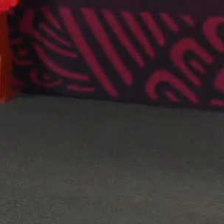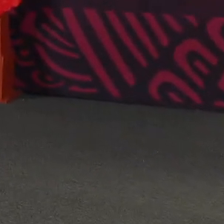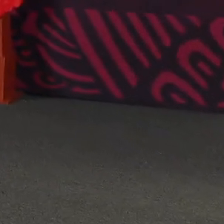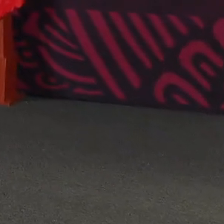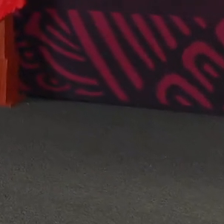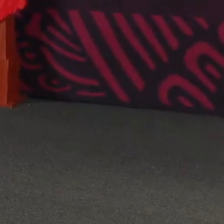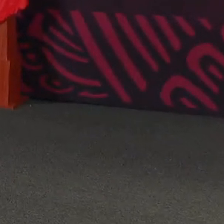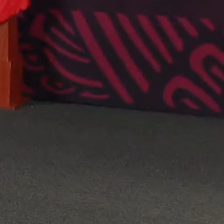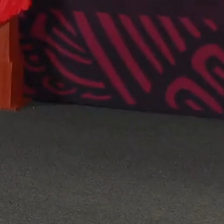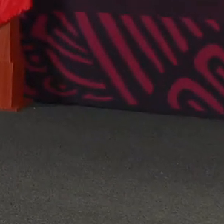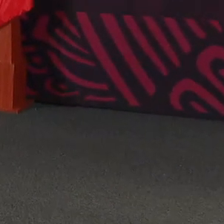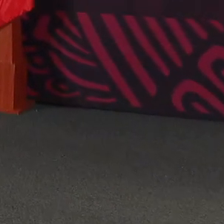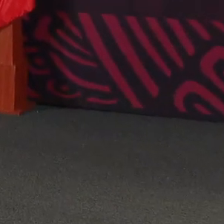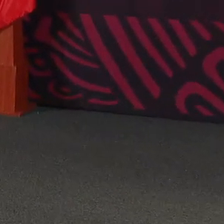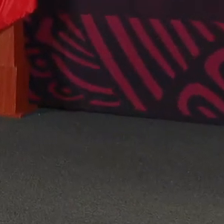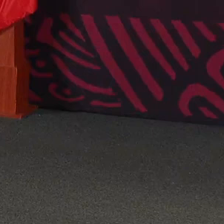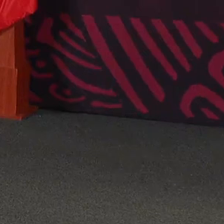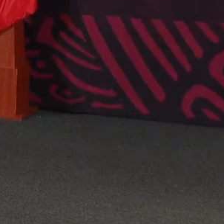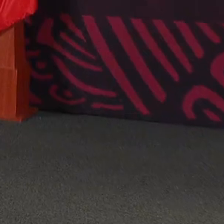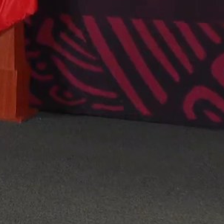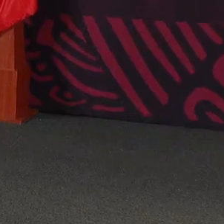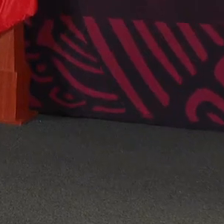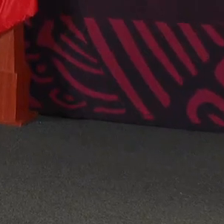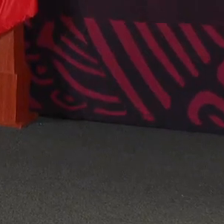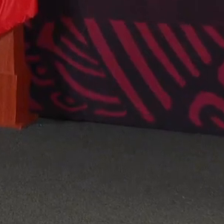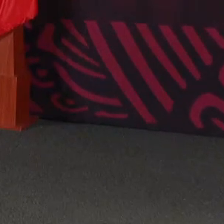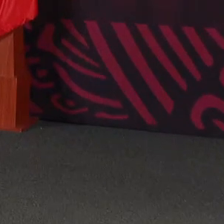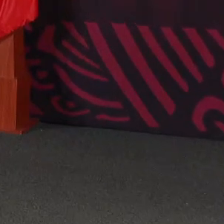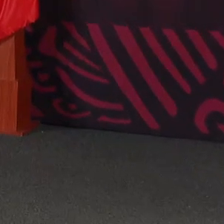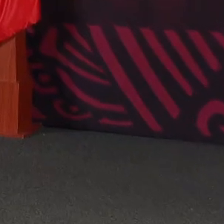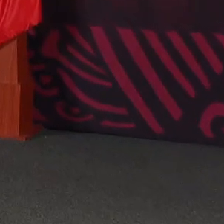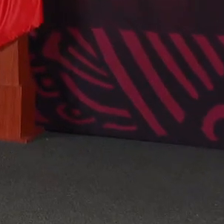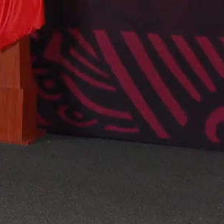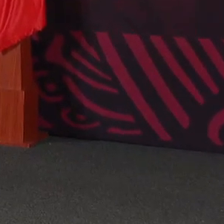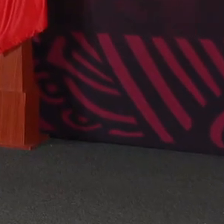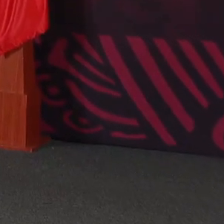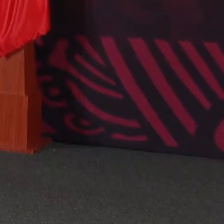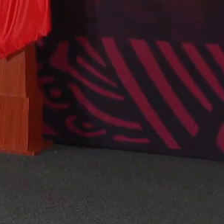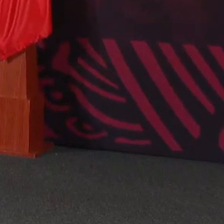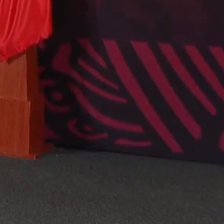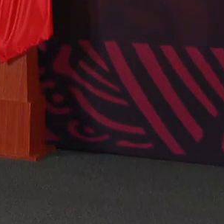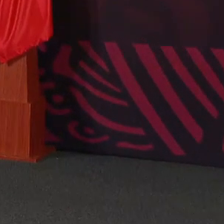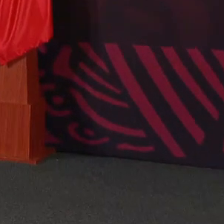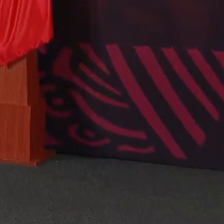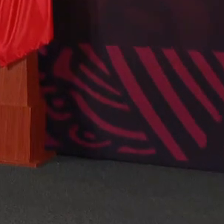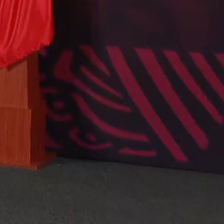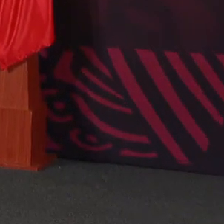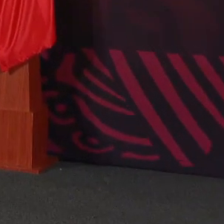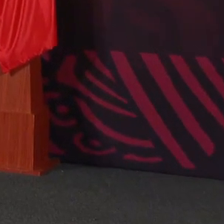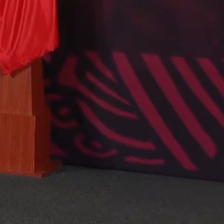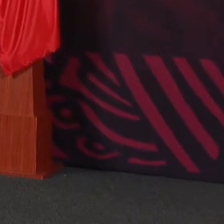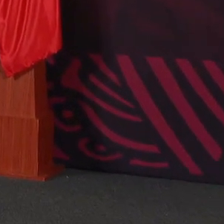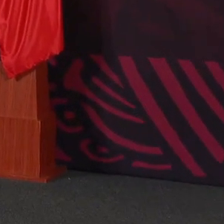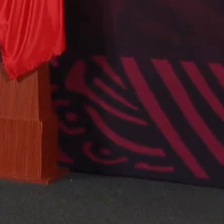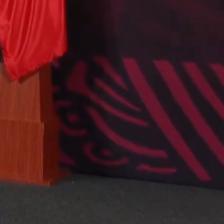Bueno, pues vamos hoy a tratar